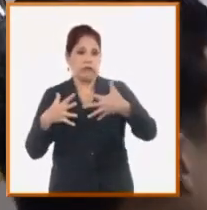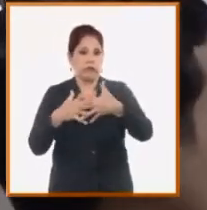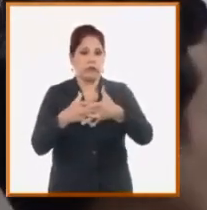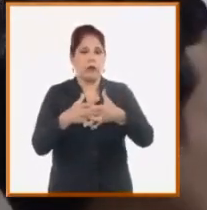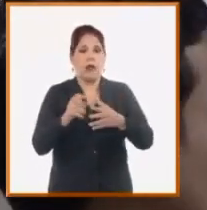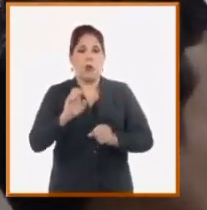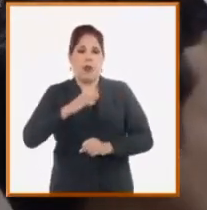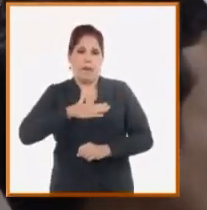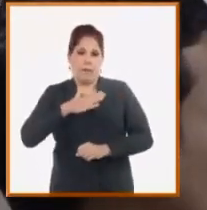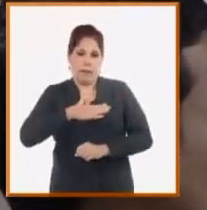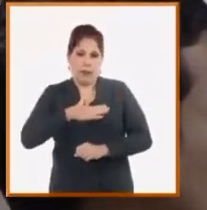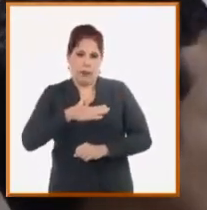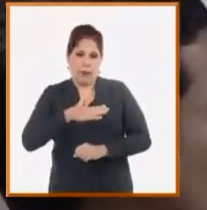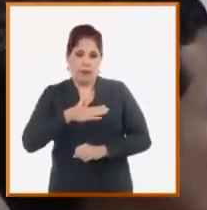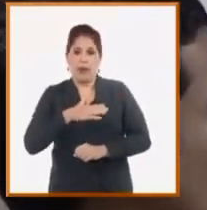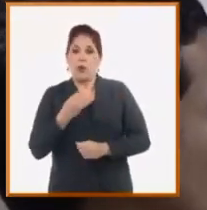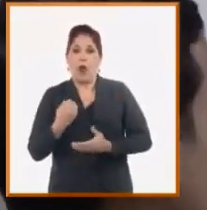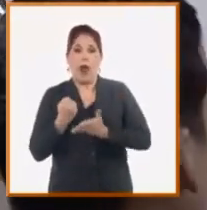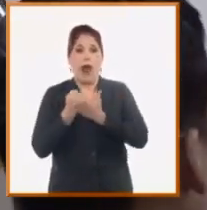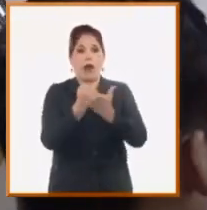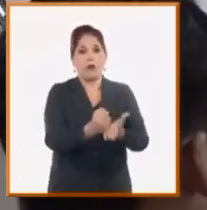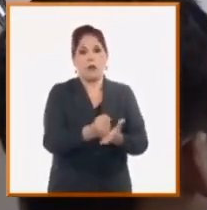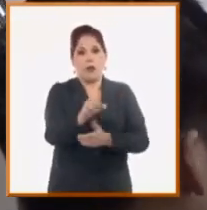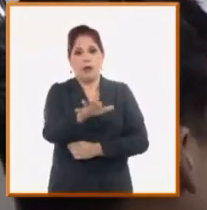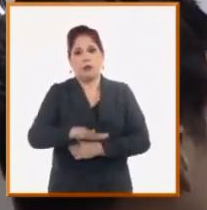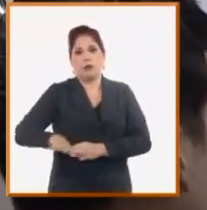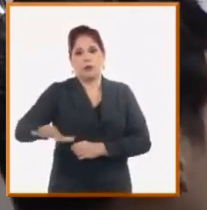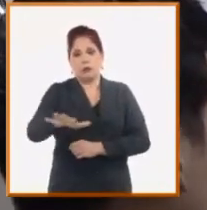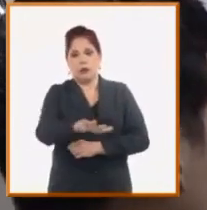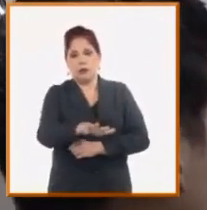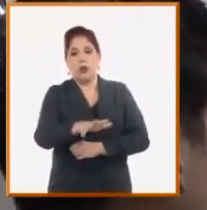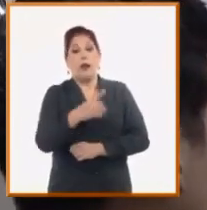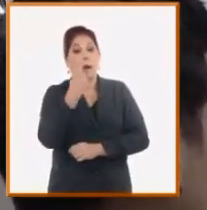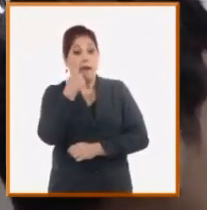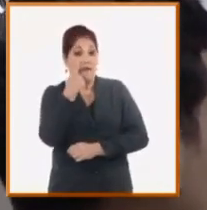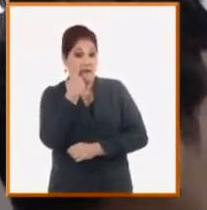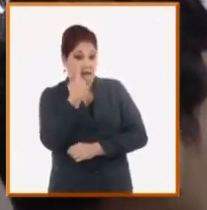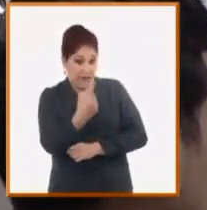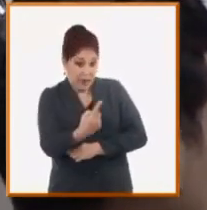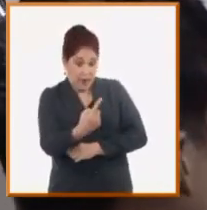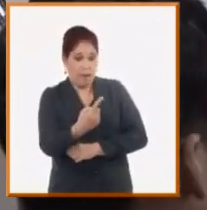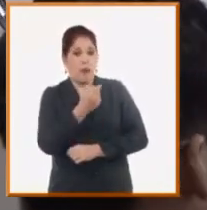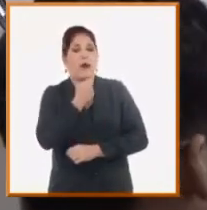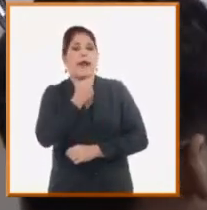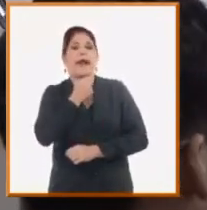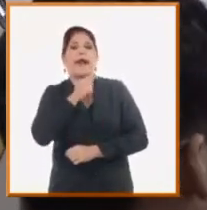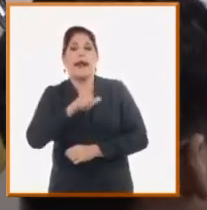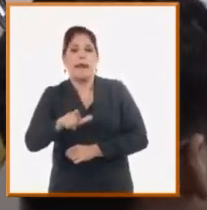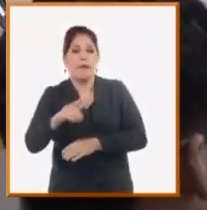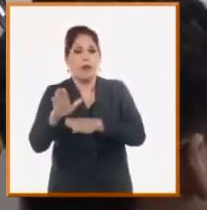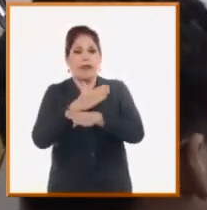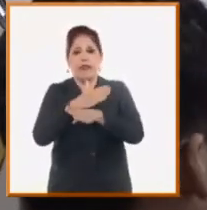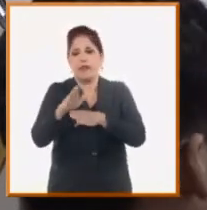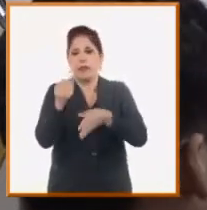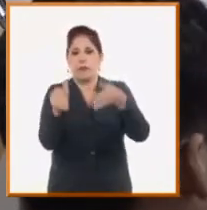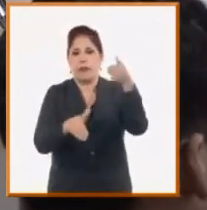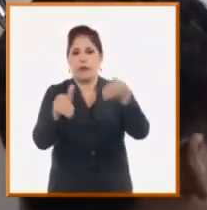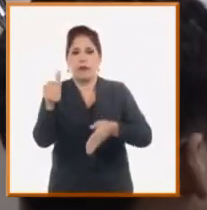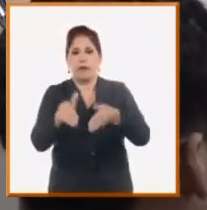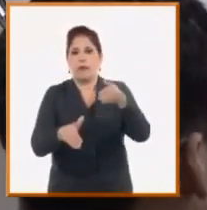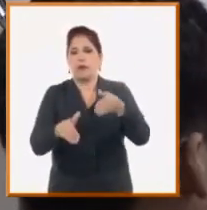la posibilidad de que ellos aporten a la contribución social. Pudimos observar con satisfacción ejemplos de participación